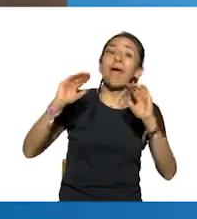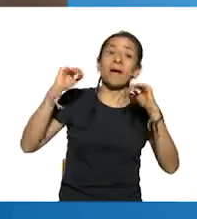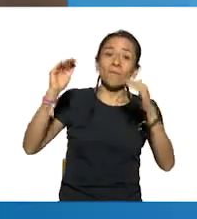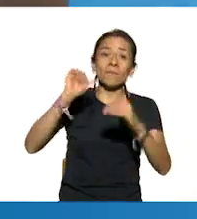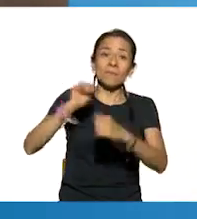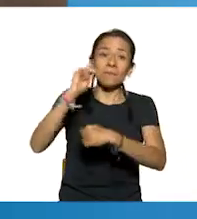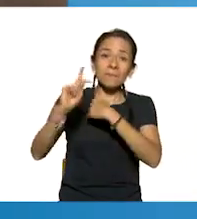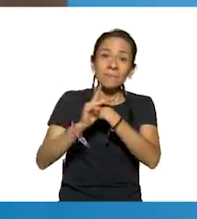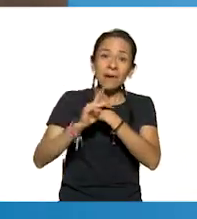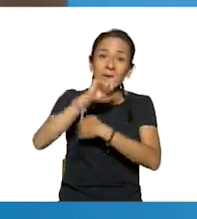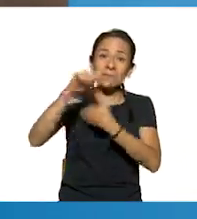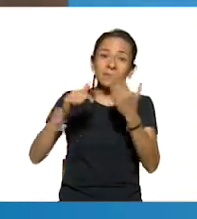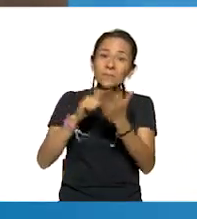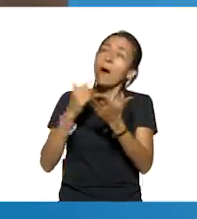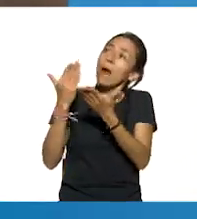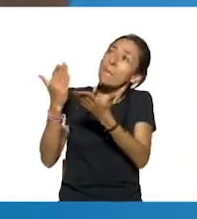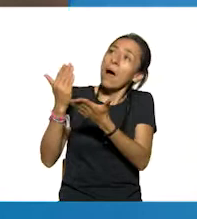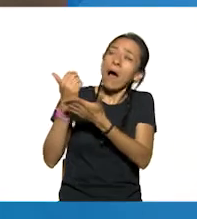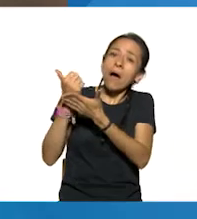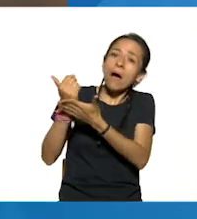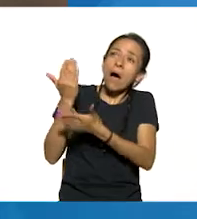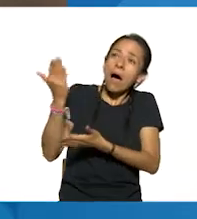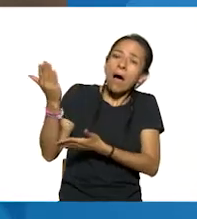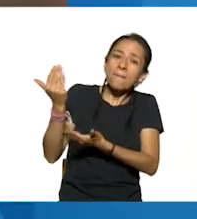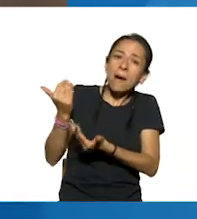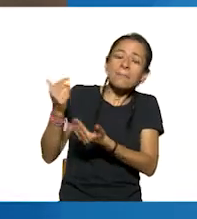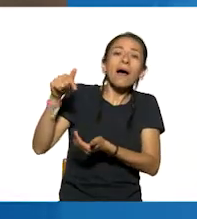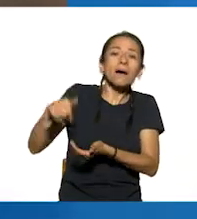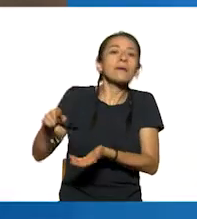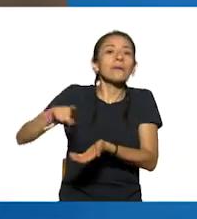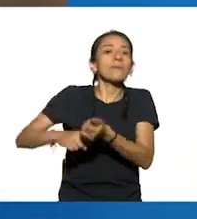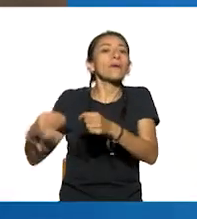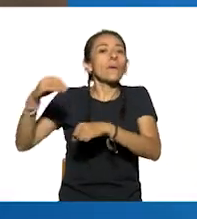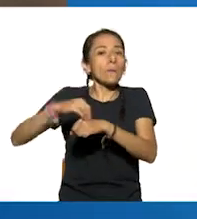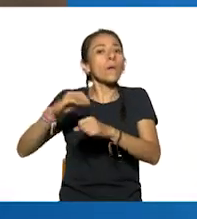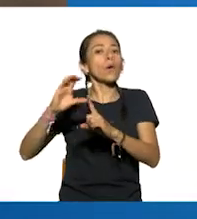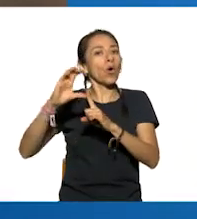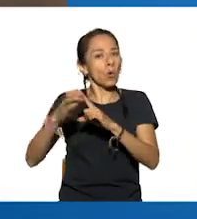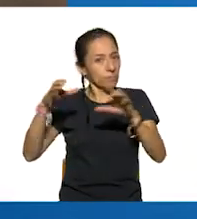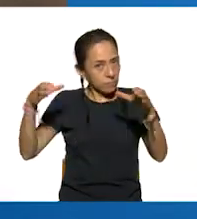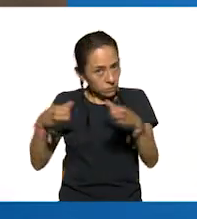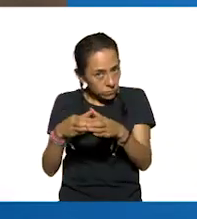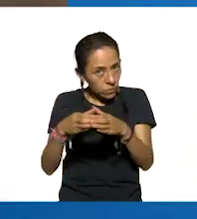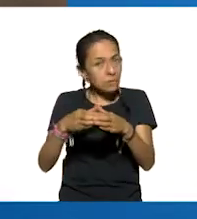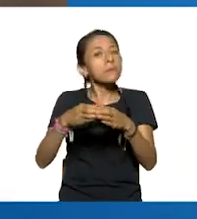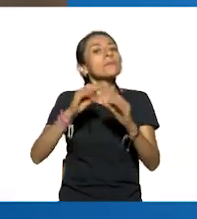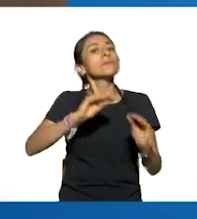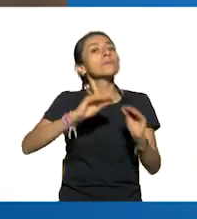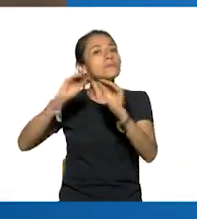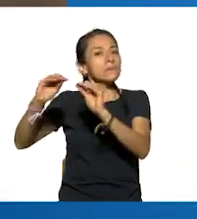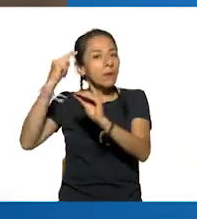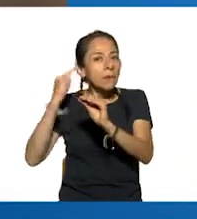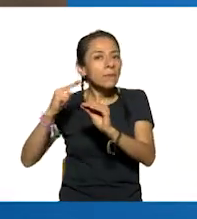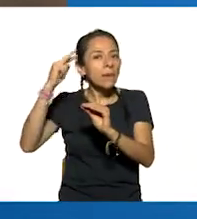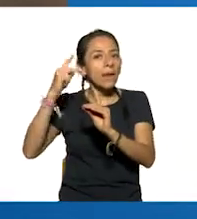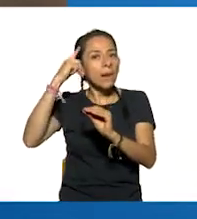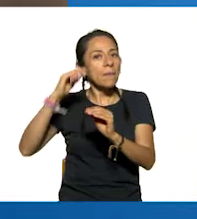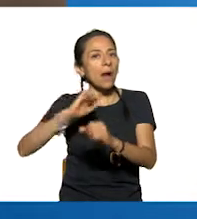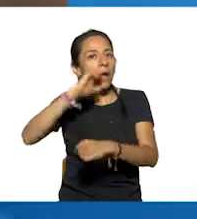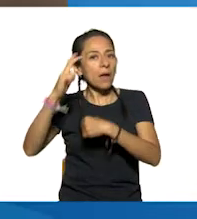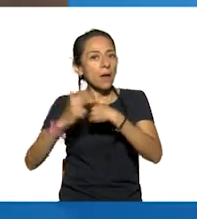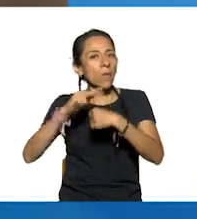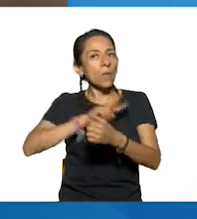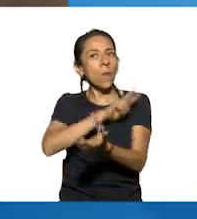cuando hacen comisiones y expediciones a Europa para tratar de